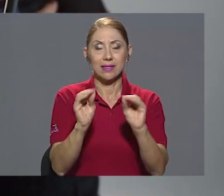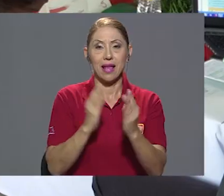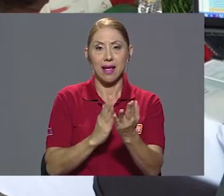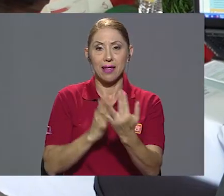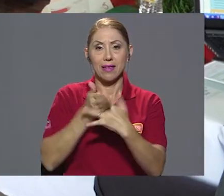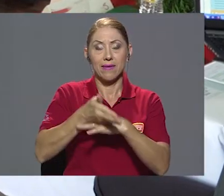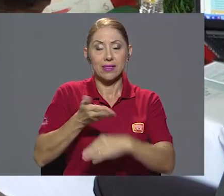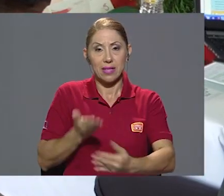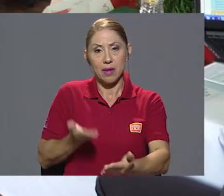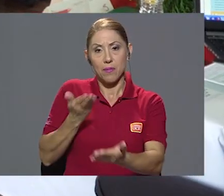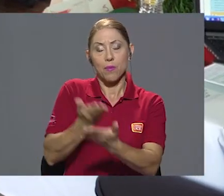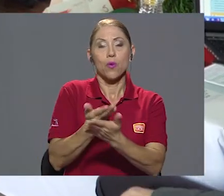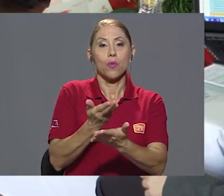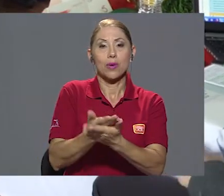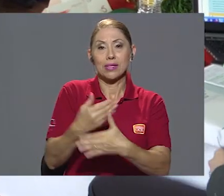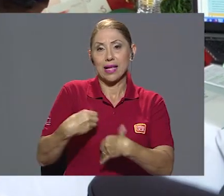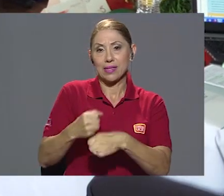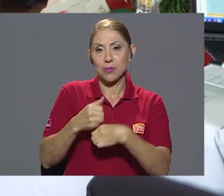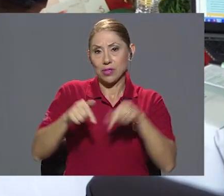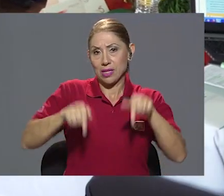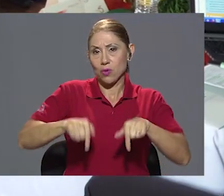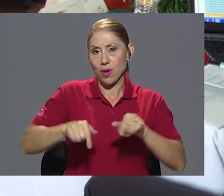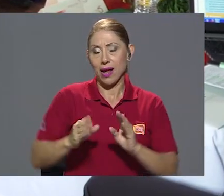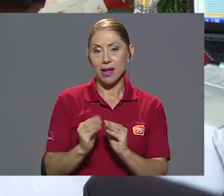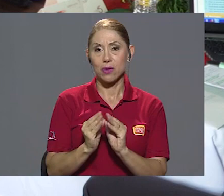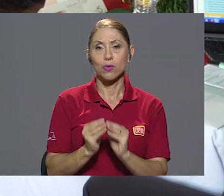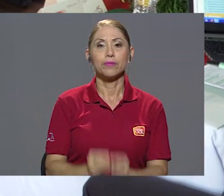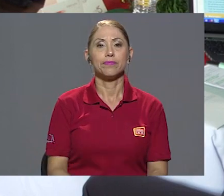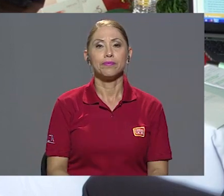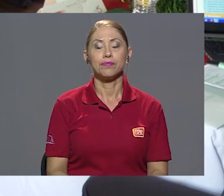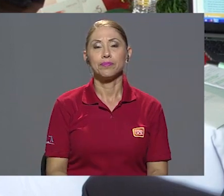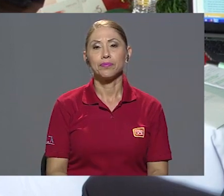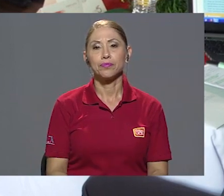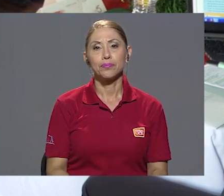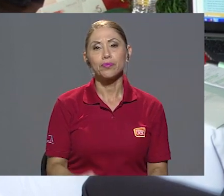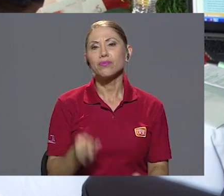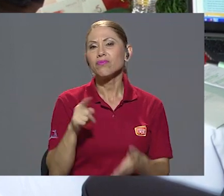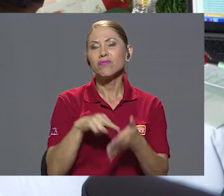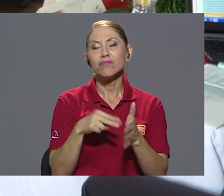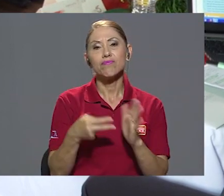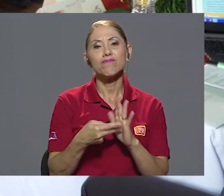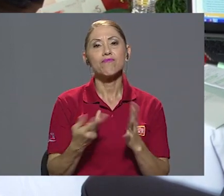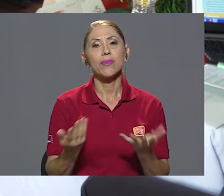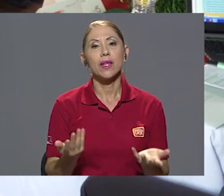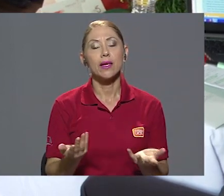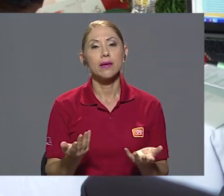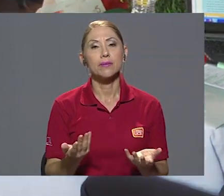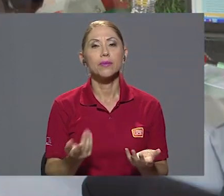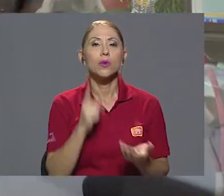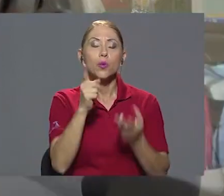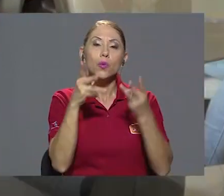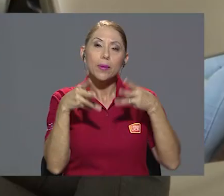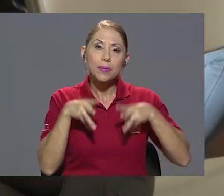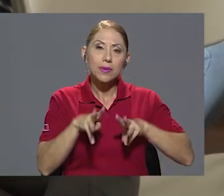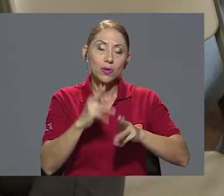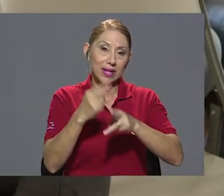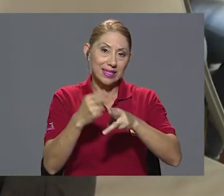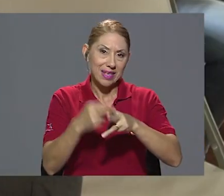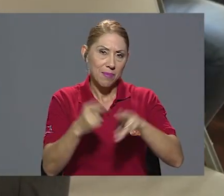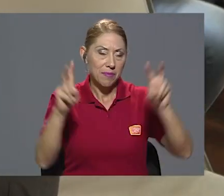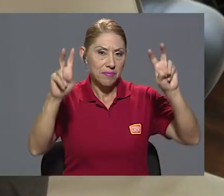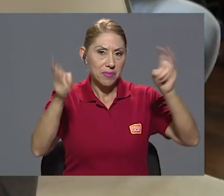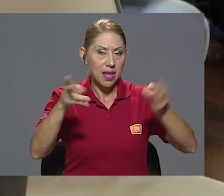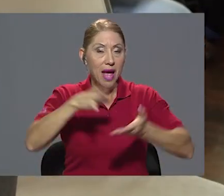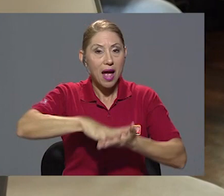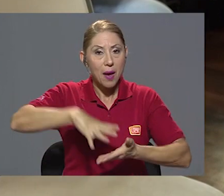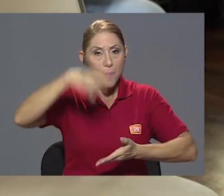precisamente a través de la propuesta que estamos haciendo acá en el Congreso, que consiste en una metodología que